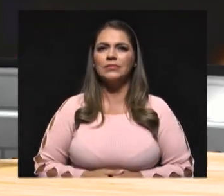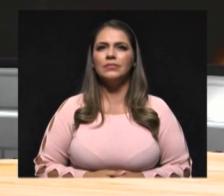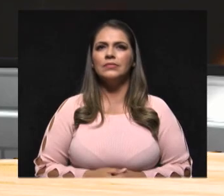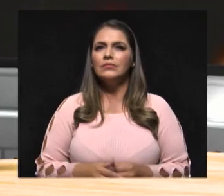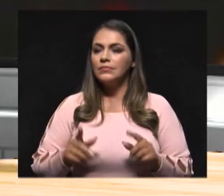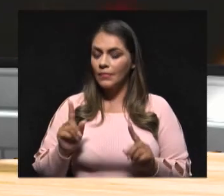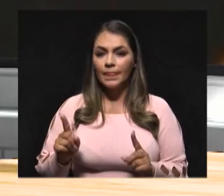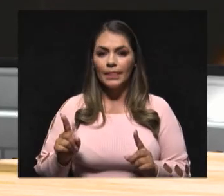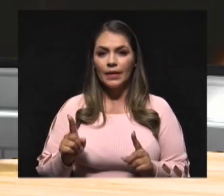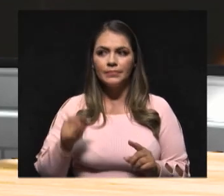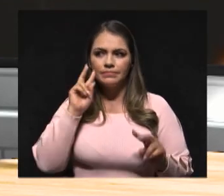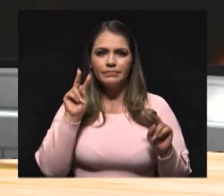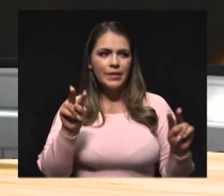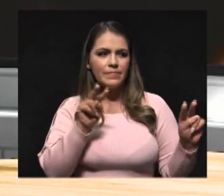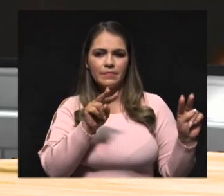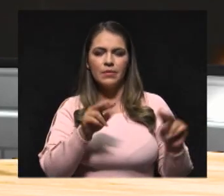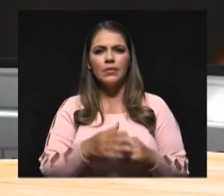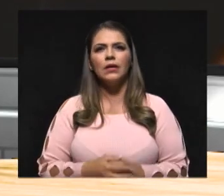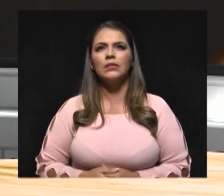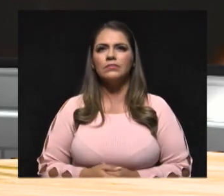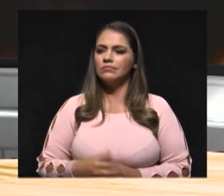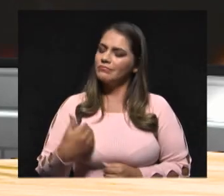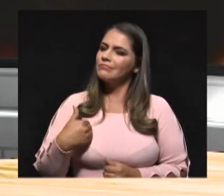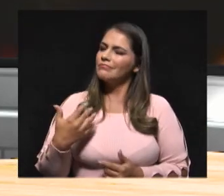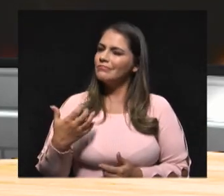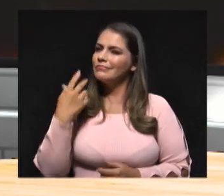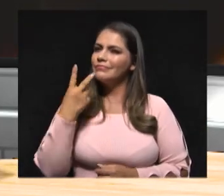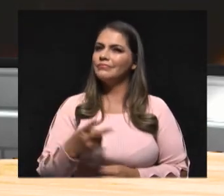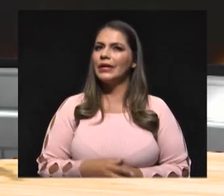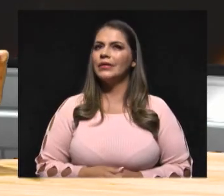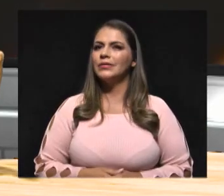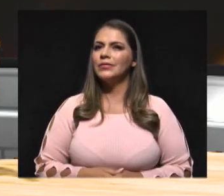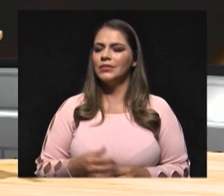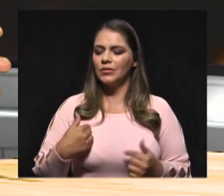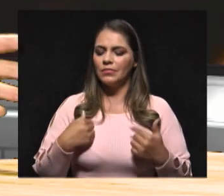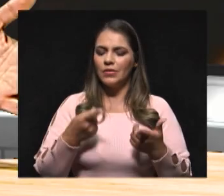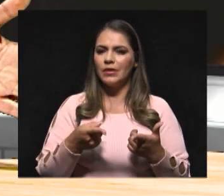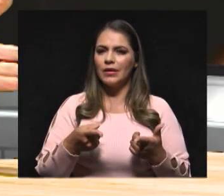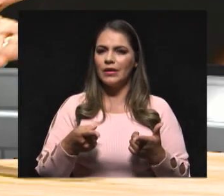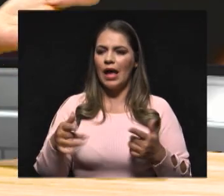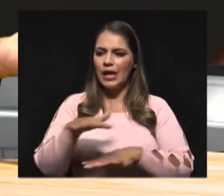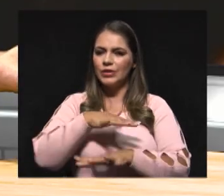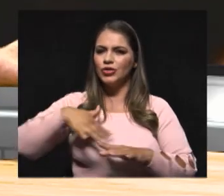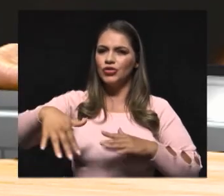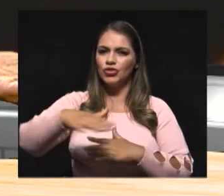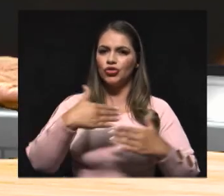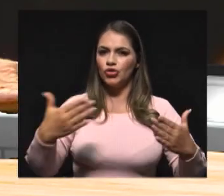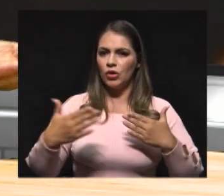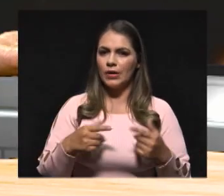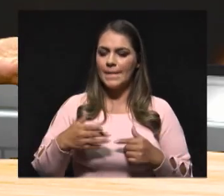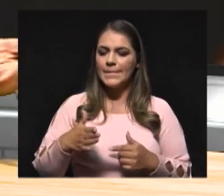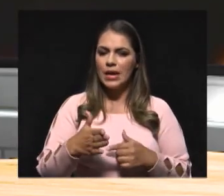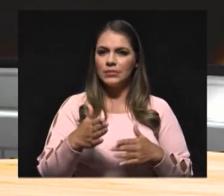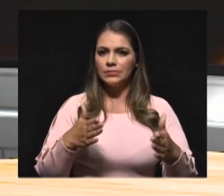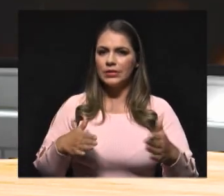ellos estaban revisando porque después conversamos nosotros queríamos ver cómo era su interacción con esta zona donde sabemos que hay unos peces y no queremos